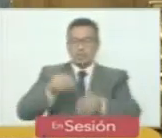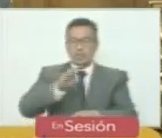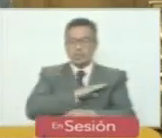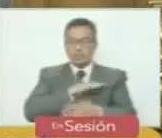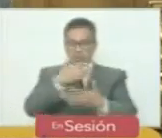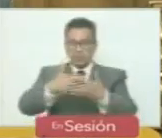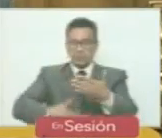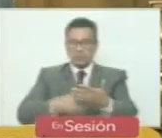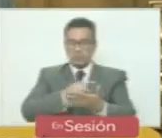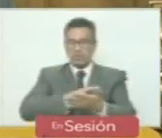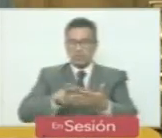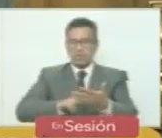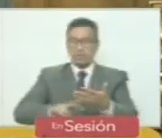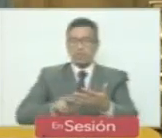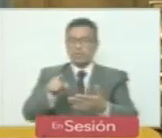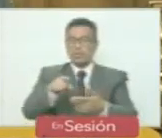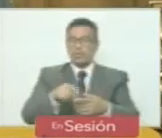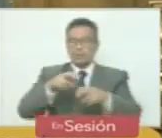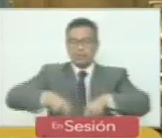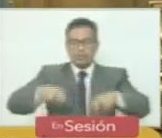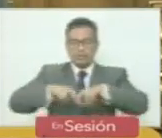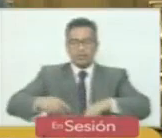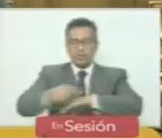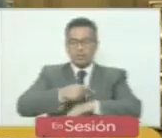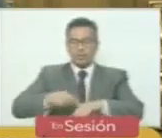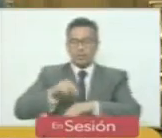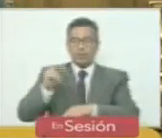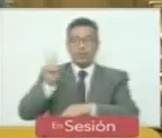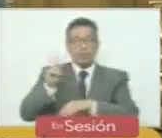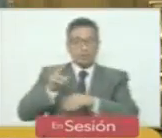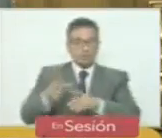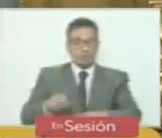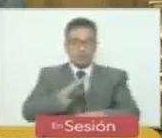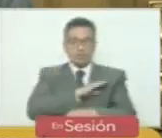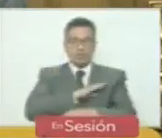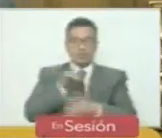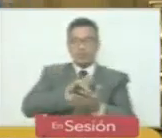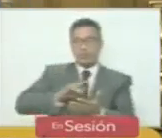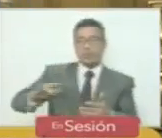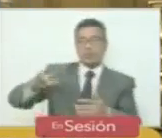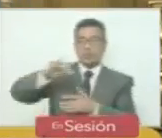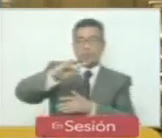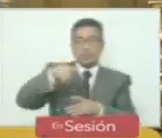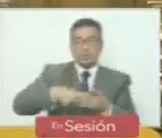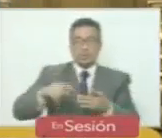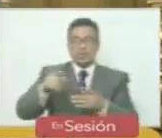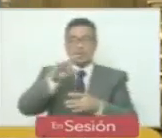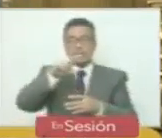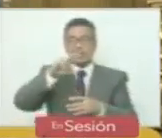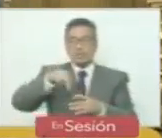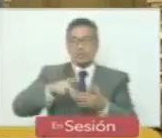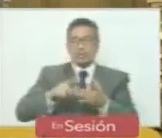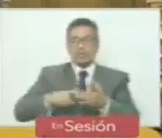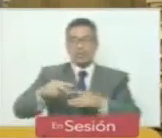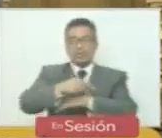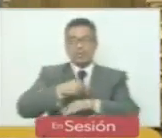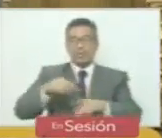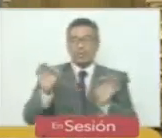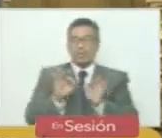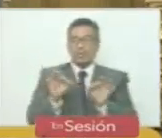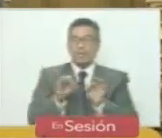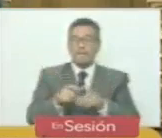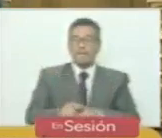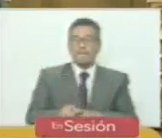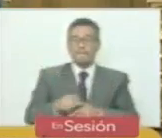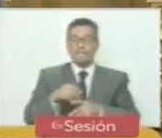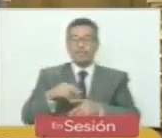texto de su sentencia, es decir, no está siendo investigado el Estado venezolano propietario del avión, no está siendo investigado el Estado iraní, no está siendo investigada ni siquiera